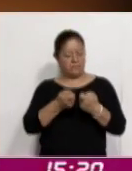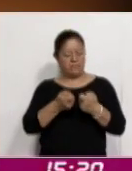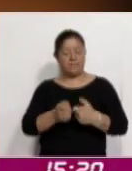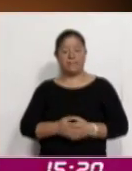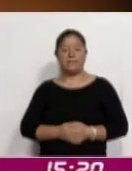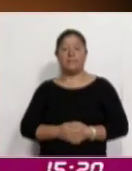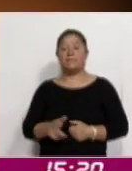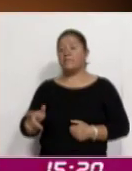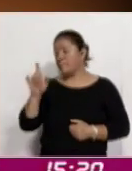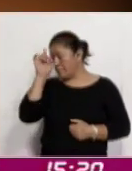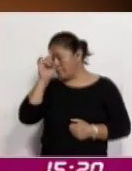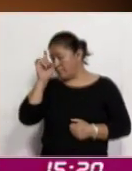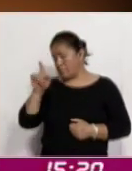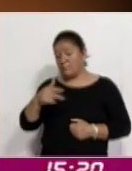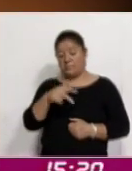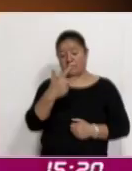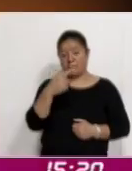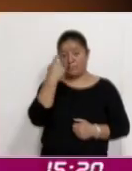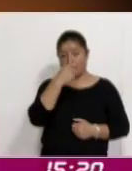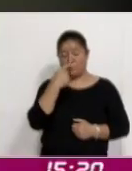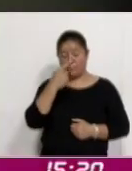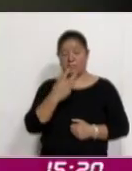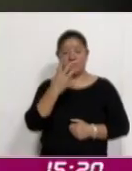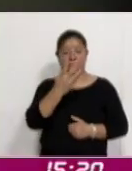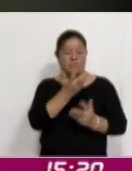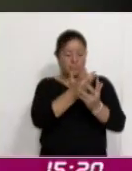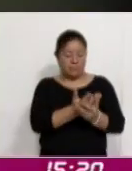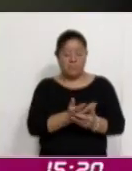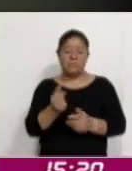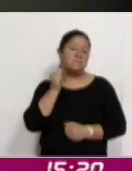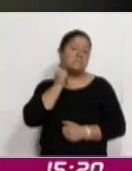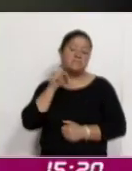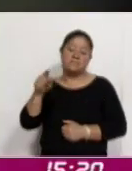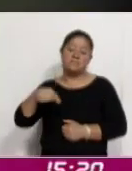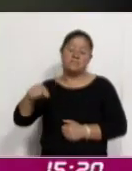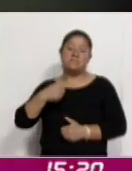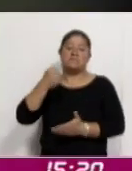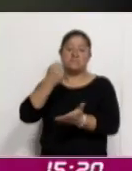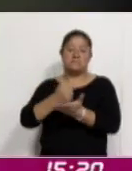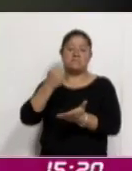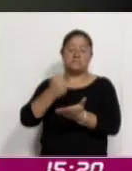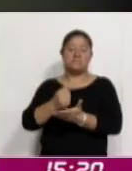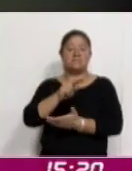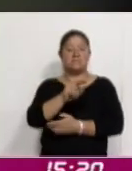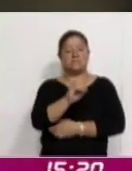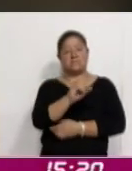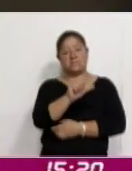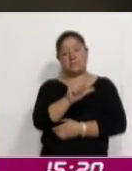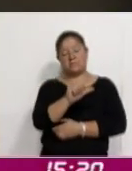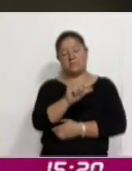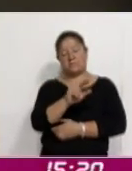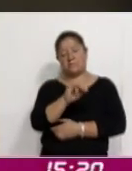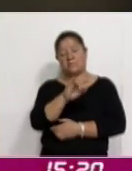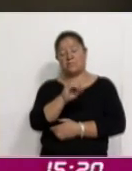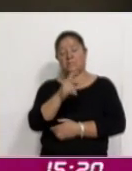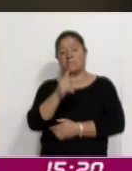Luego de una sesión de más de 13 horas con 4 recesos, el Senado avaló la reelección de Rosario Piedra Ibarra al frente de la Comisión Nacional